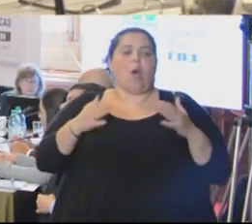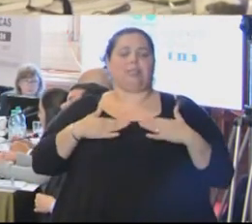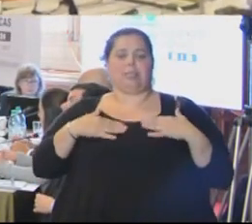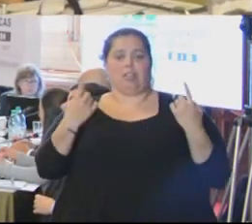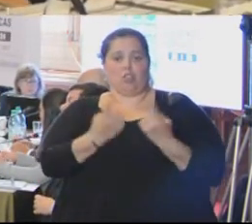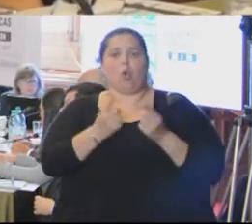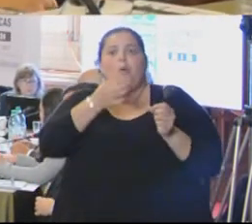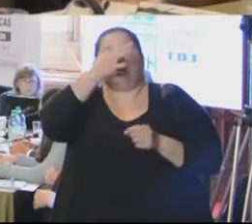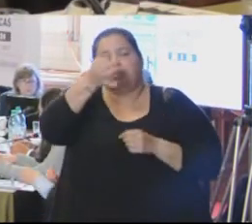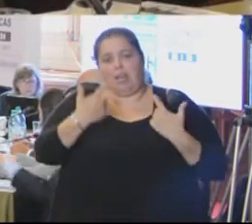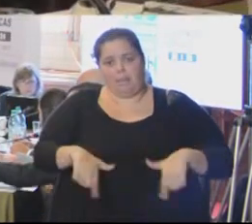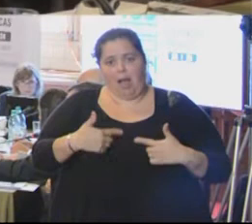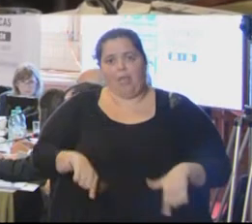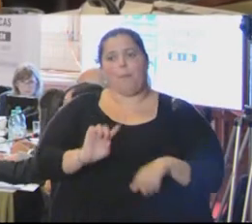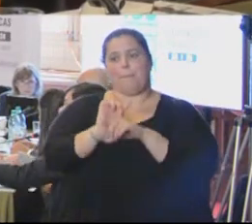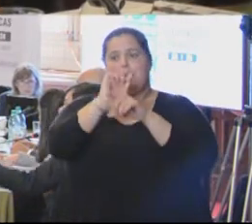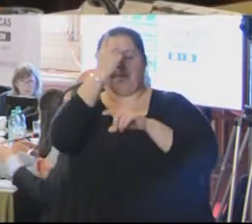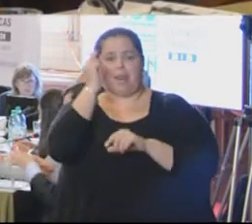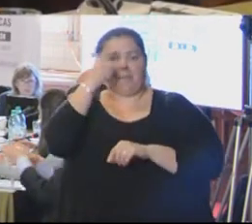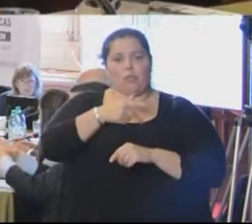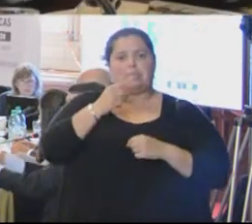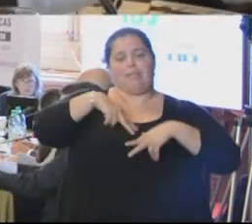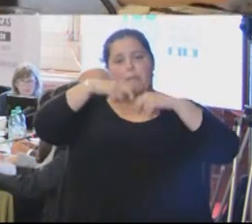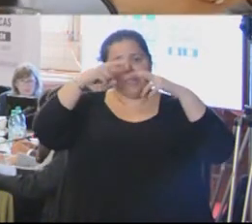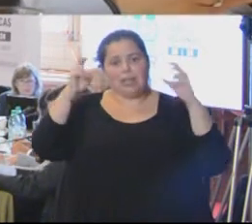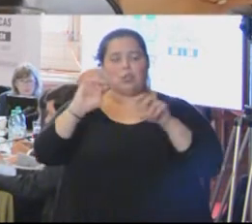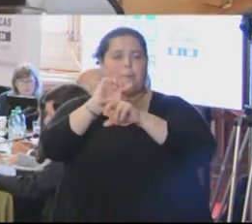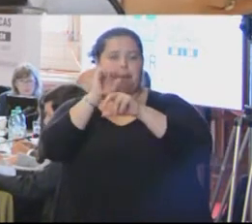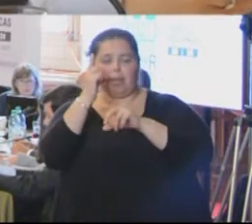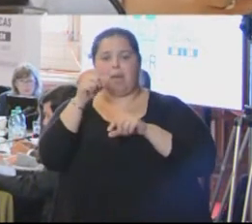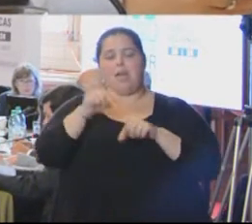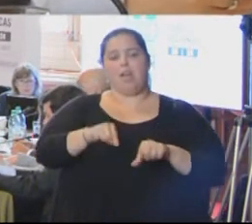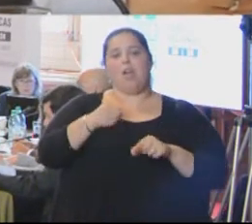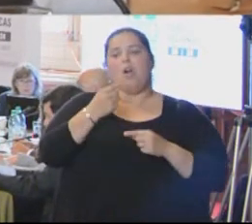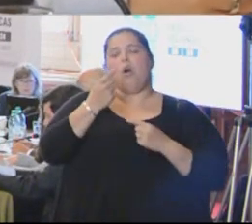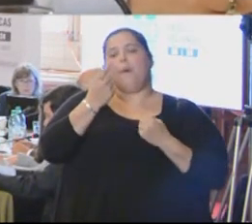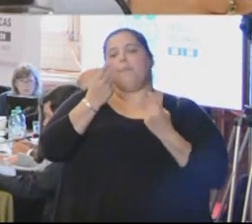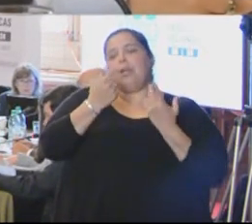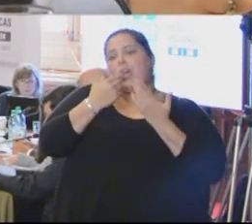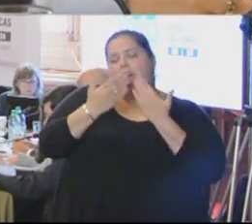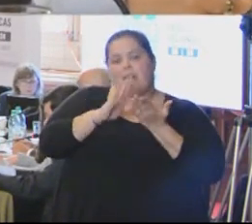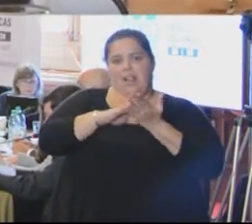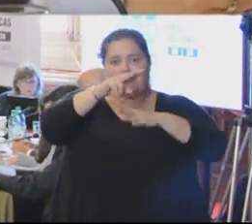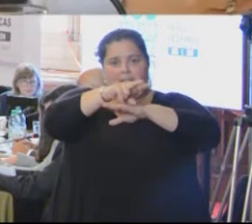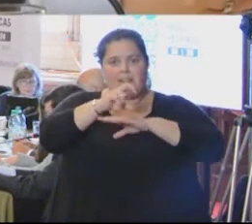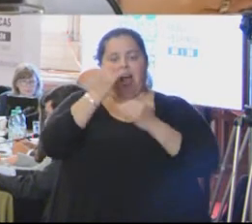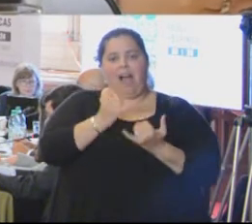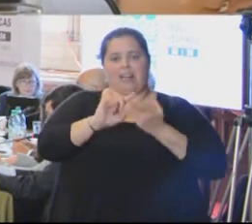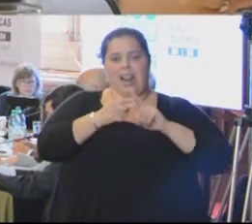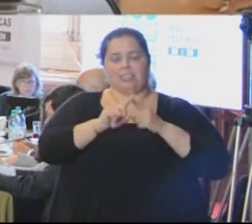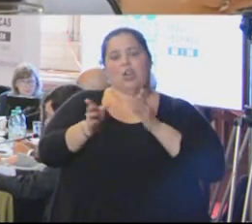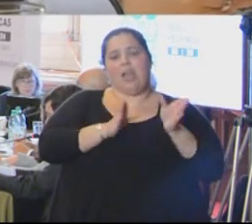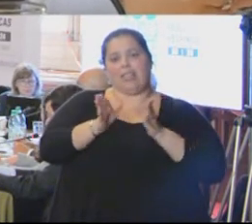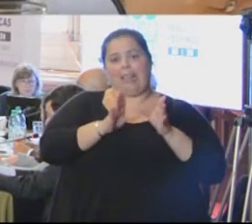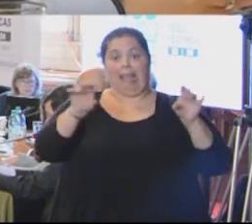señor embajador, nuestra primera hipótesis de investigación en todos los casos que recibe la Fiscalía es la relación que existe entre el hecho